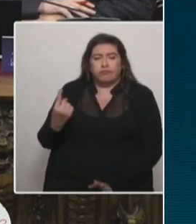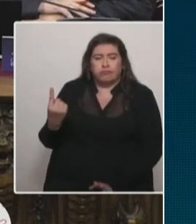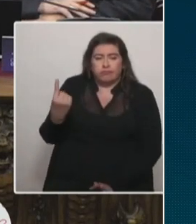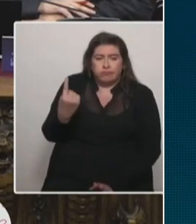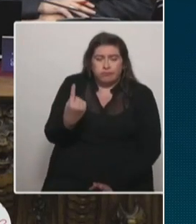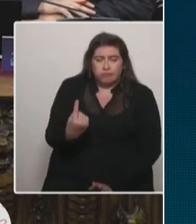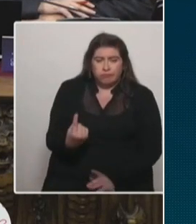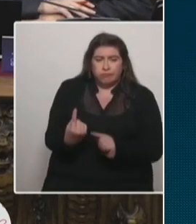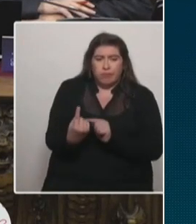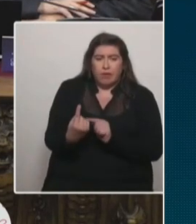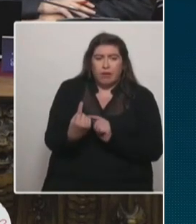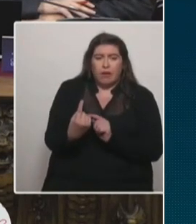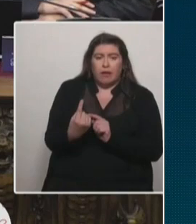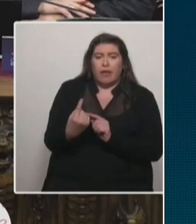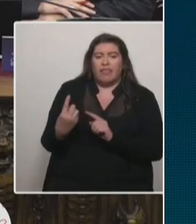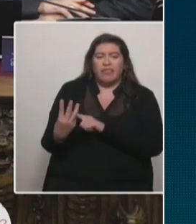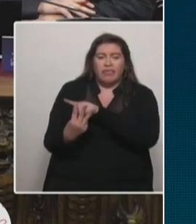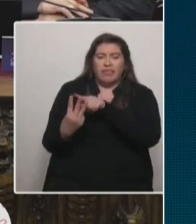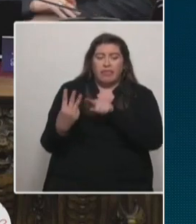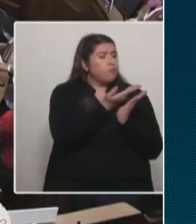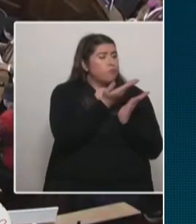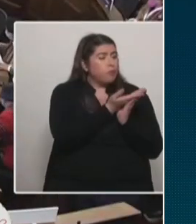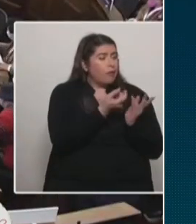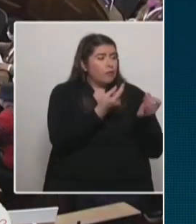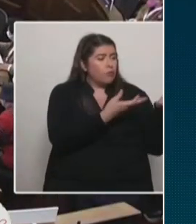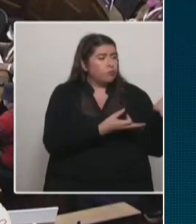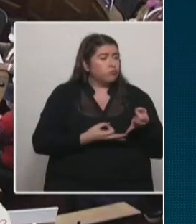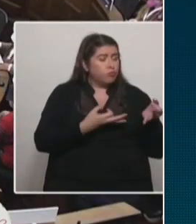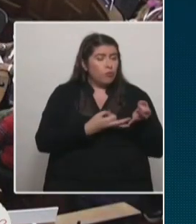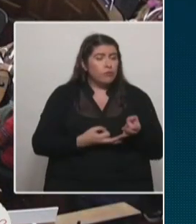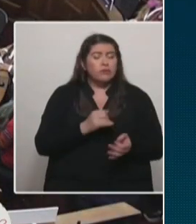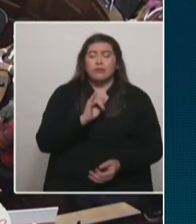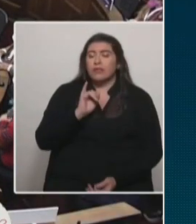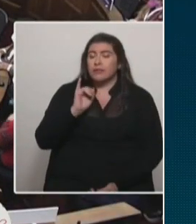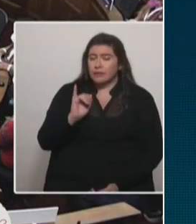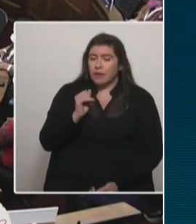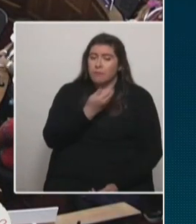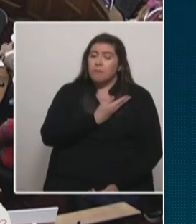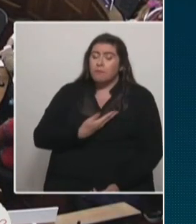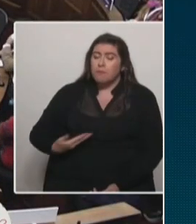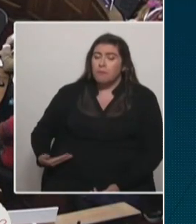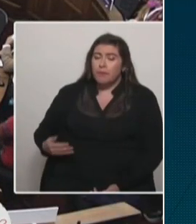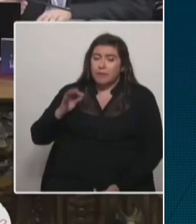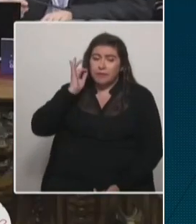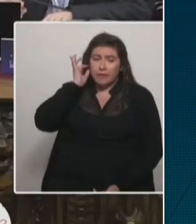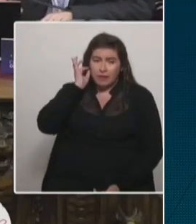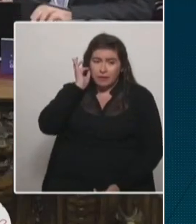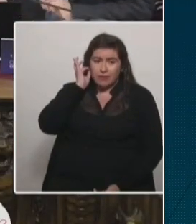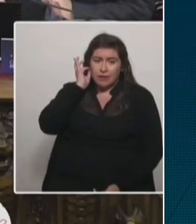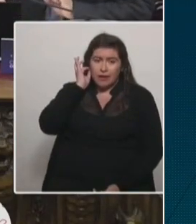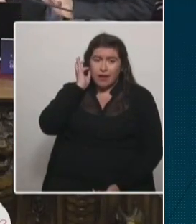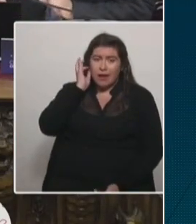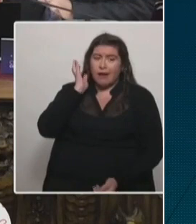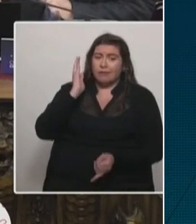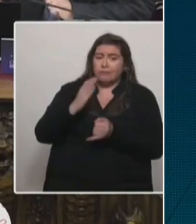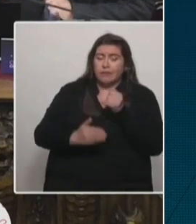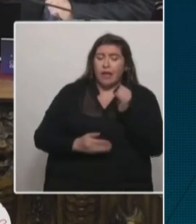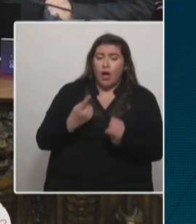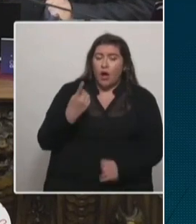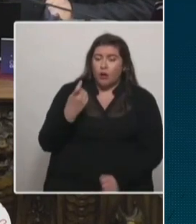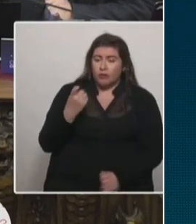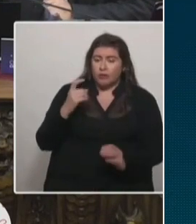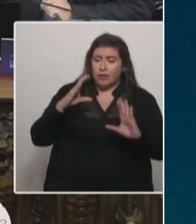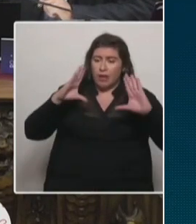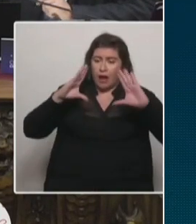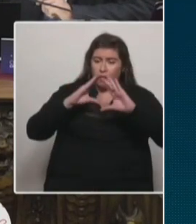estos méritos principalmente una mesa de sólo dos personas de elisa loncón y de jaime vas a que en 24 horas hicieron lo que el gobierno